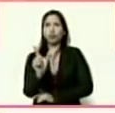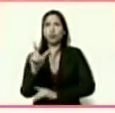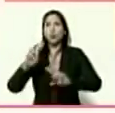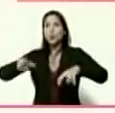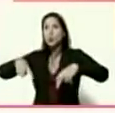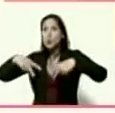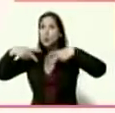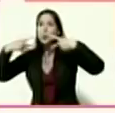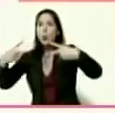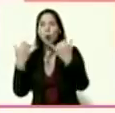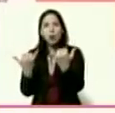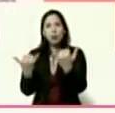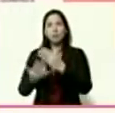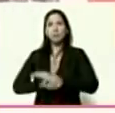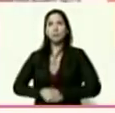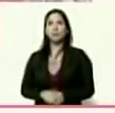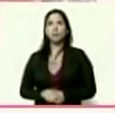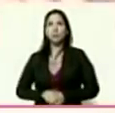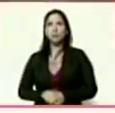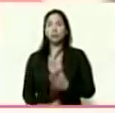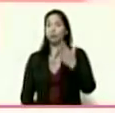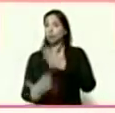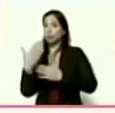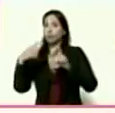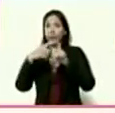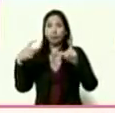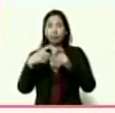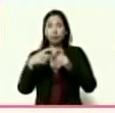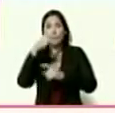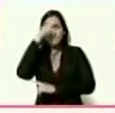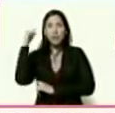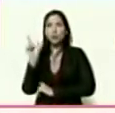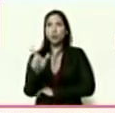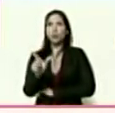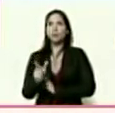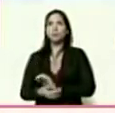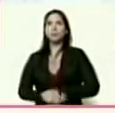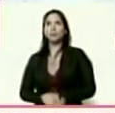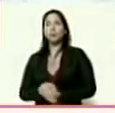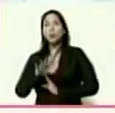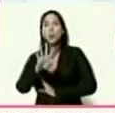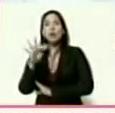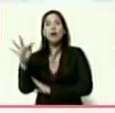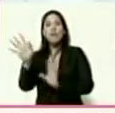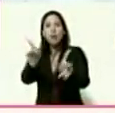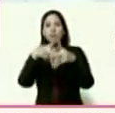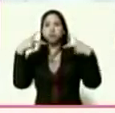actualizados, todos. Saca tu carnet del PSUV. 4F,